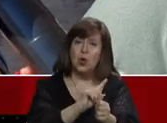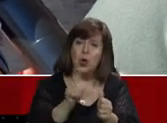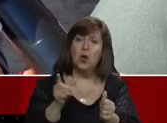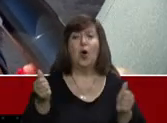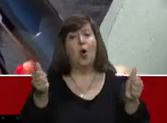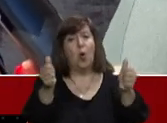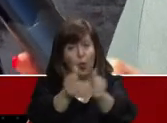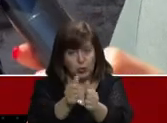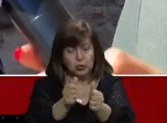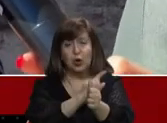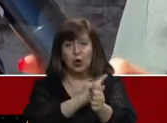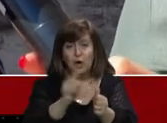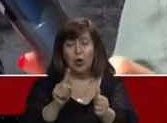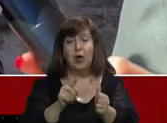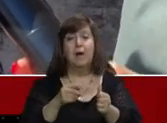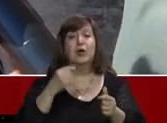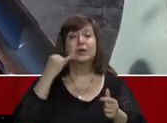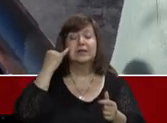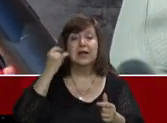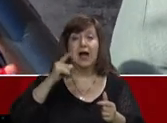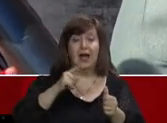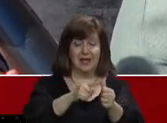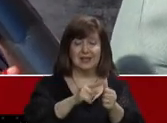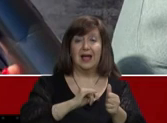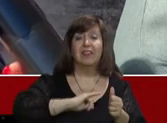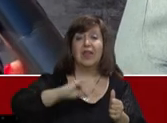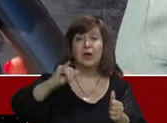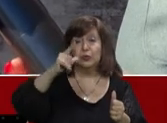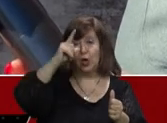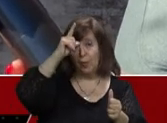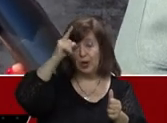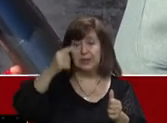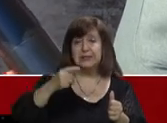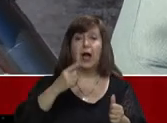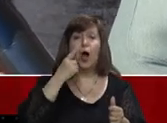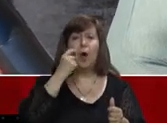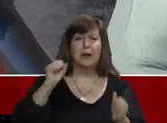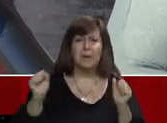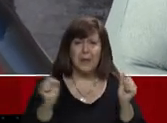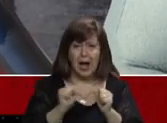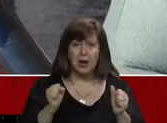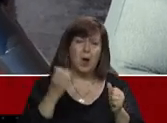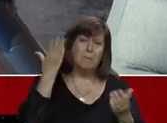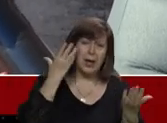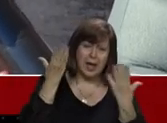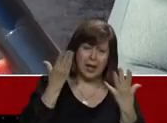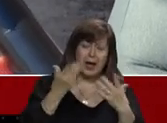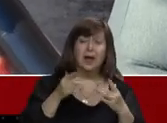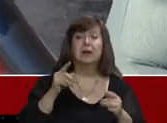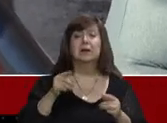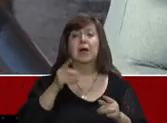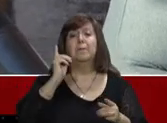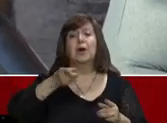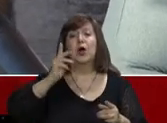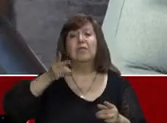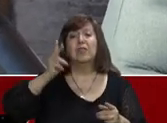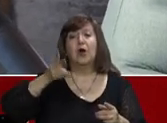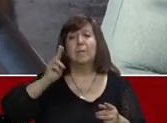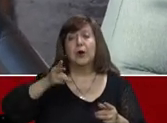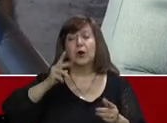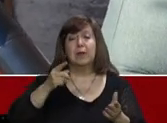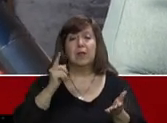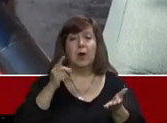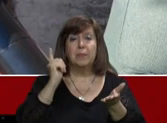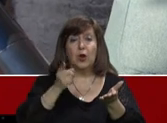Así que lo que en este momento quiero es que ella aparezca dentro de todo bien digamos